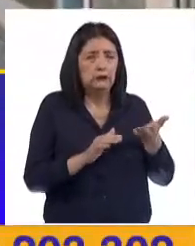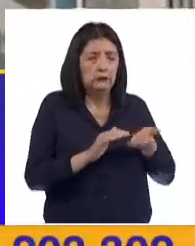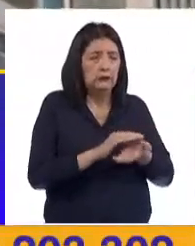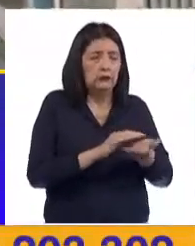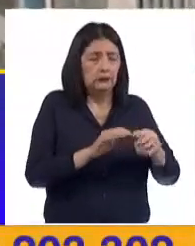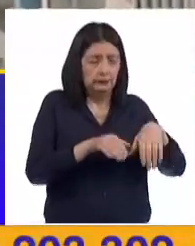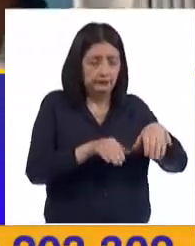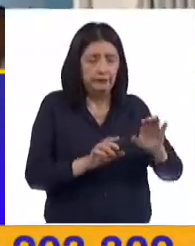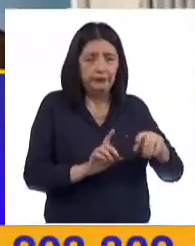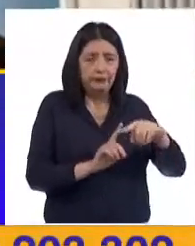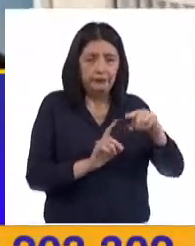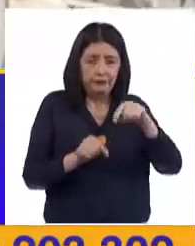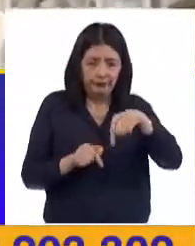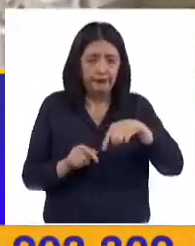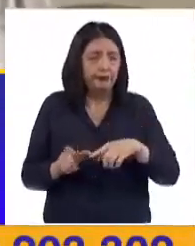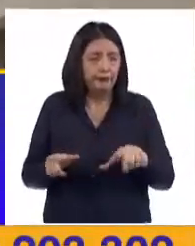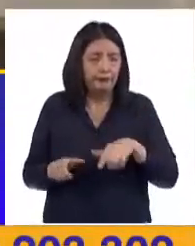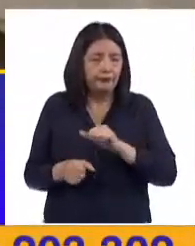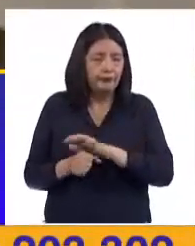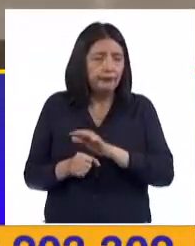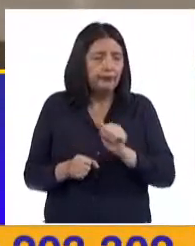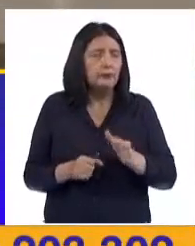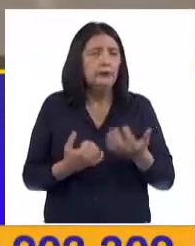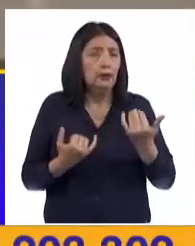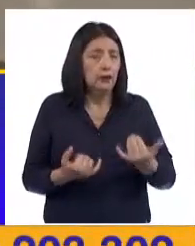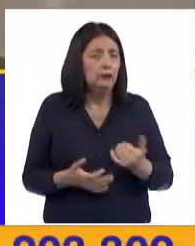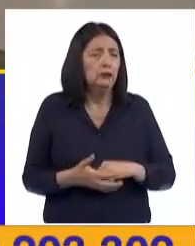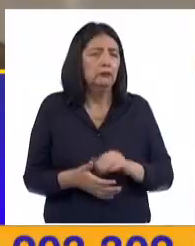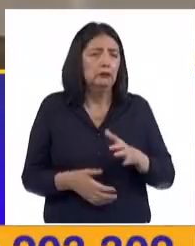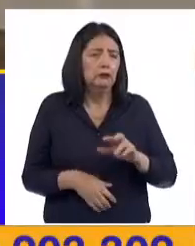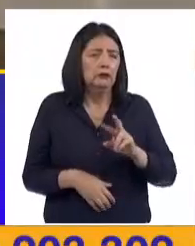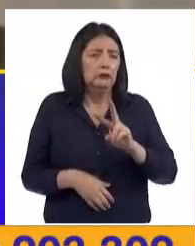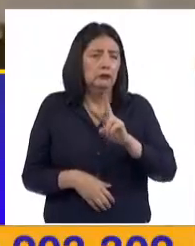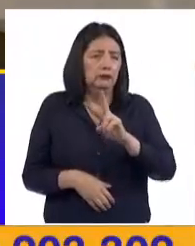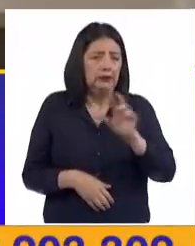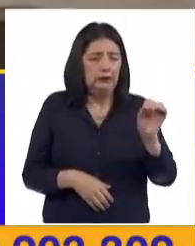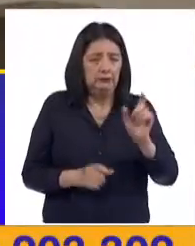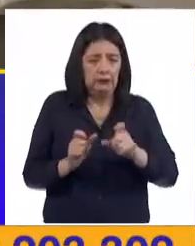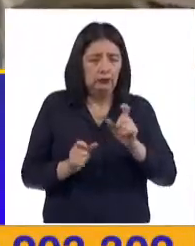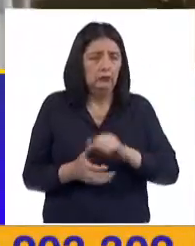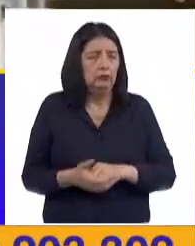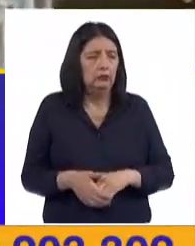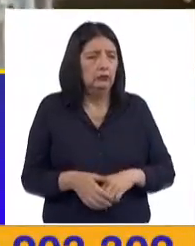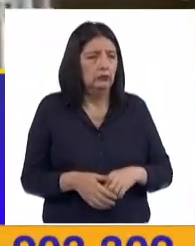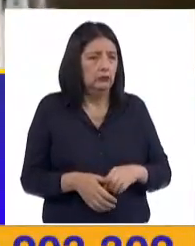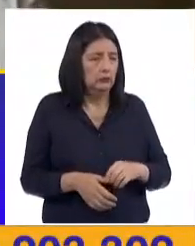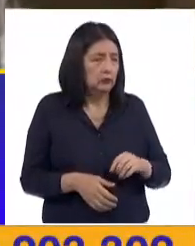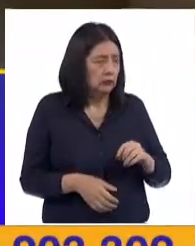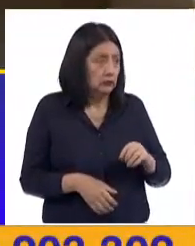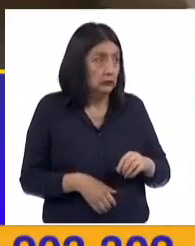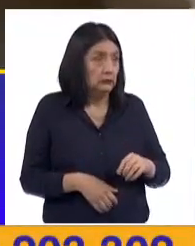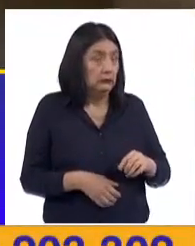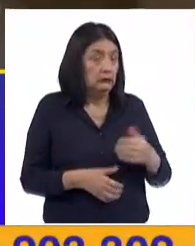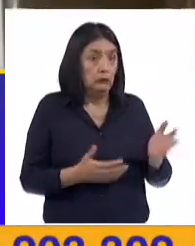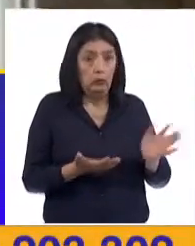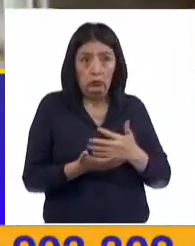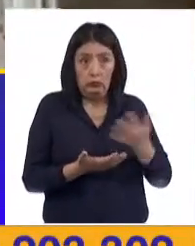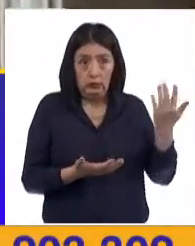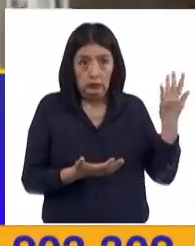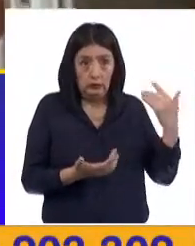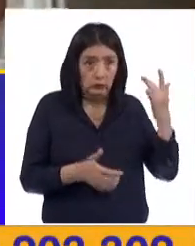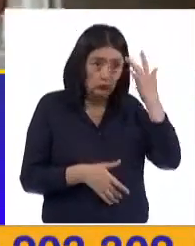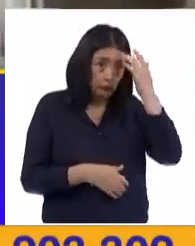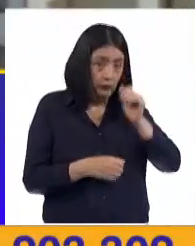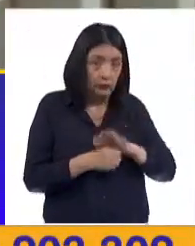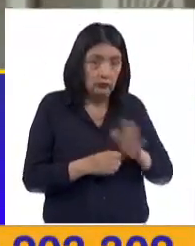en este cementerio aquí en el área COVID? Actualmente estamos bordeando las 20 personas. 6, cuando no había